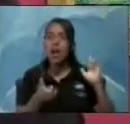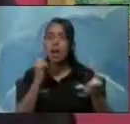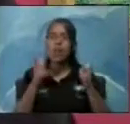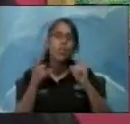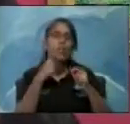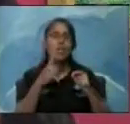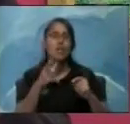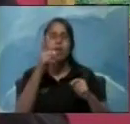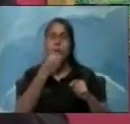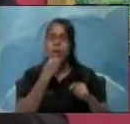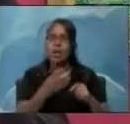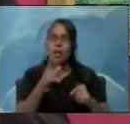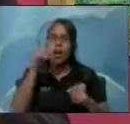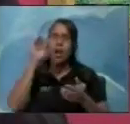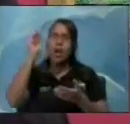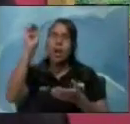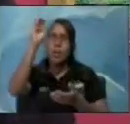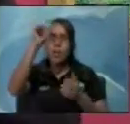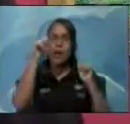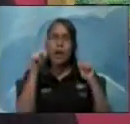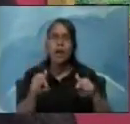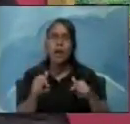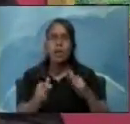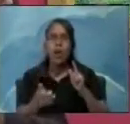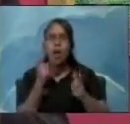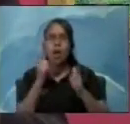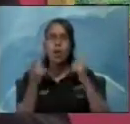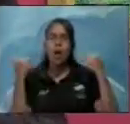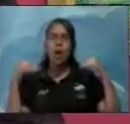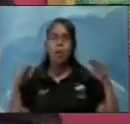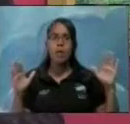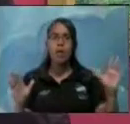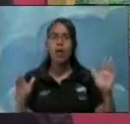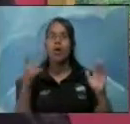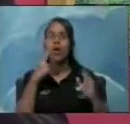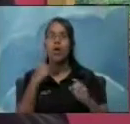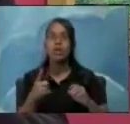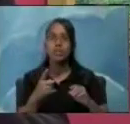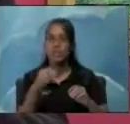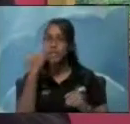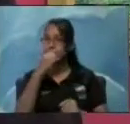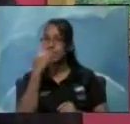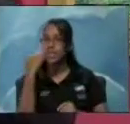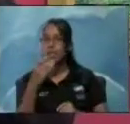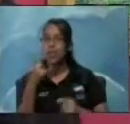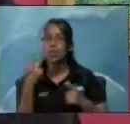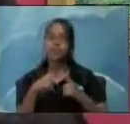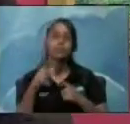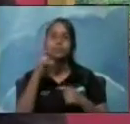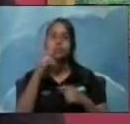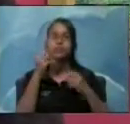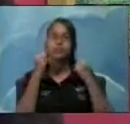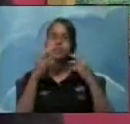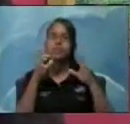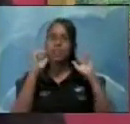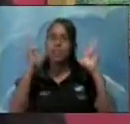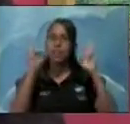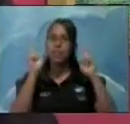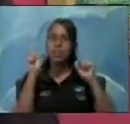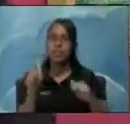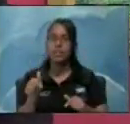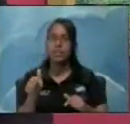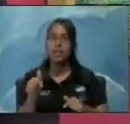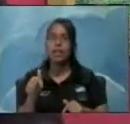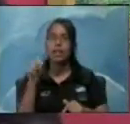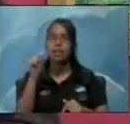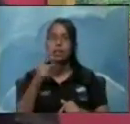Pero bueno será que va a prosperar esto algunos a lo mejor a lo mejor se rieron pero se ven tan extraños ahí aquí